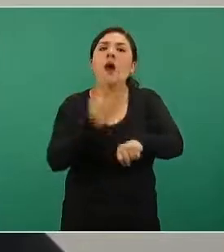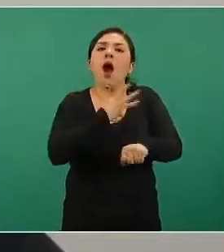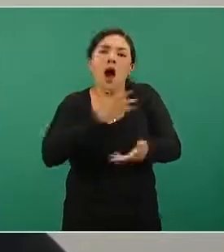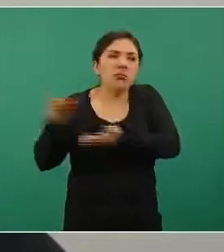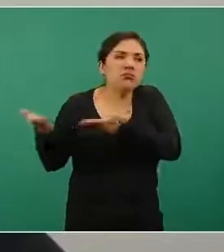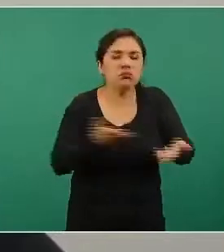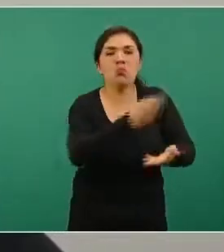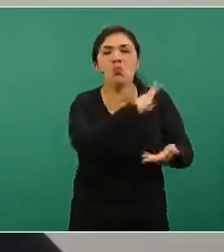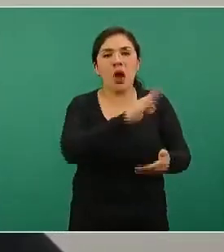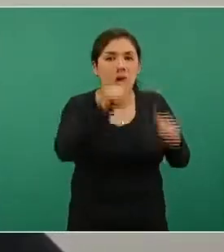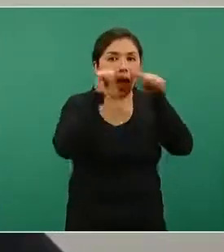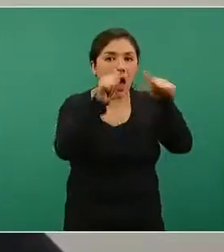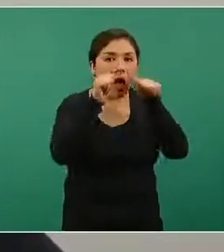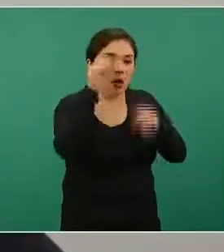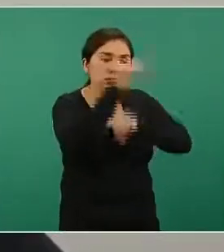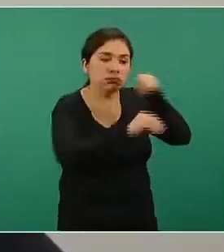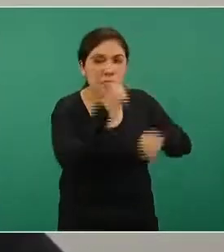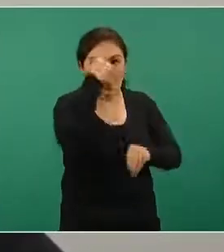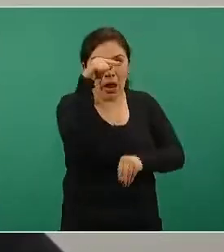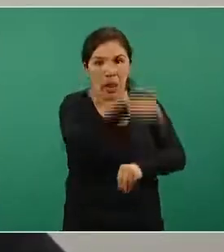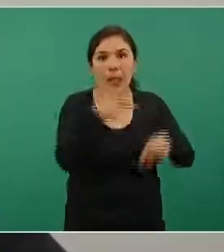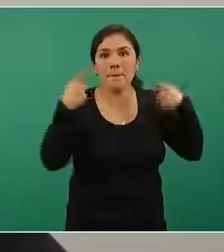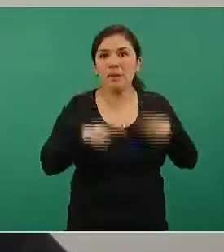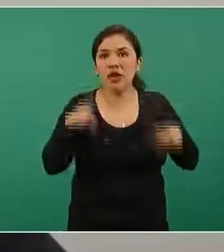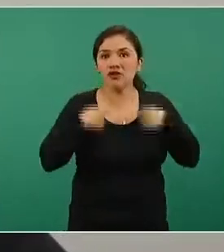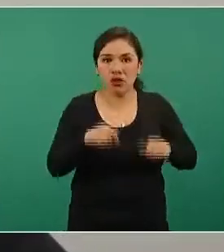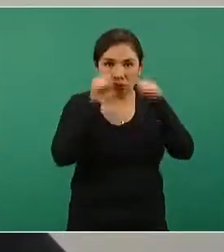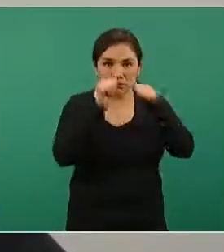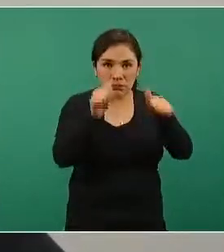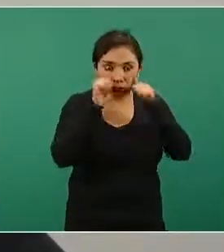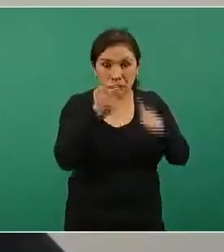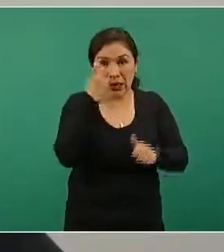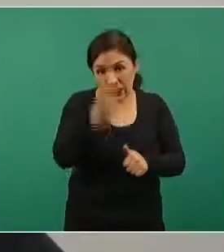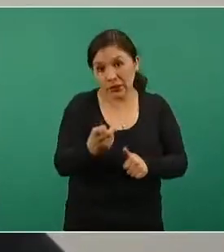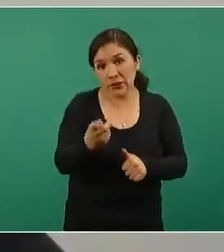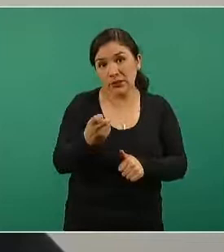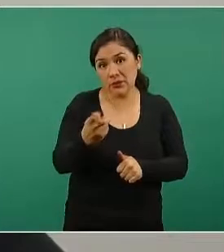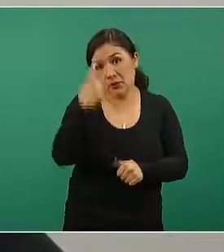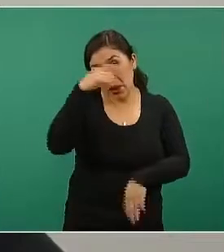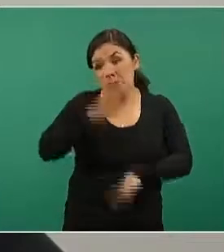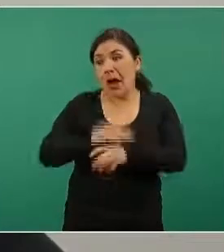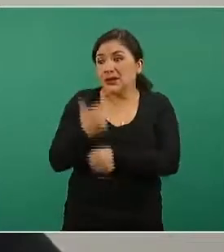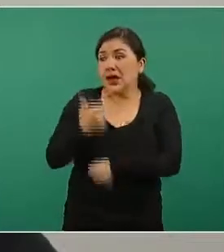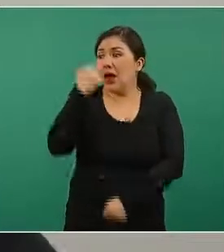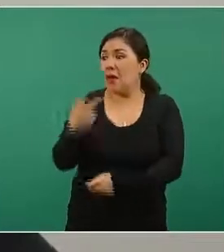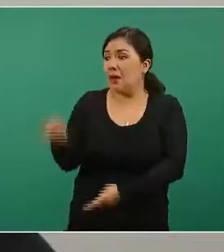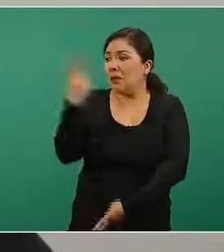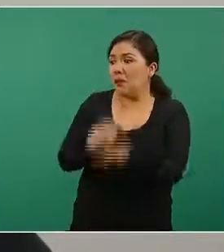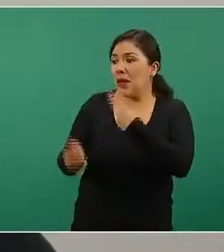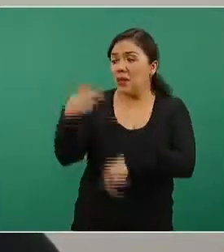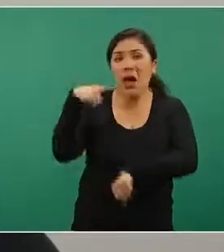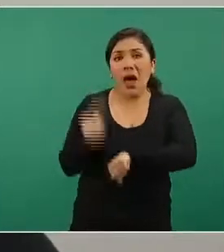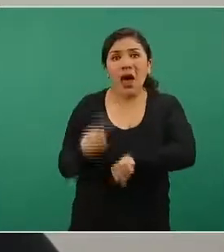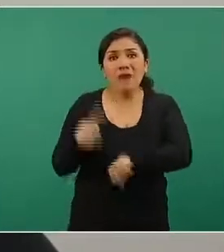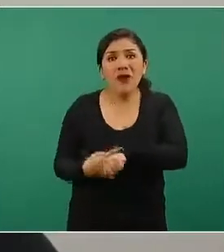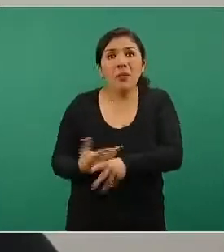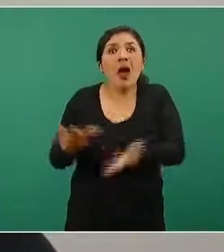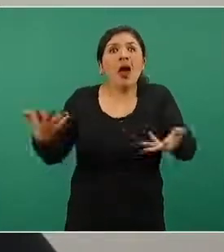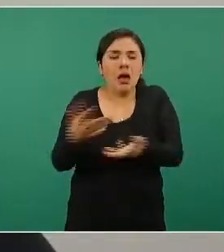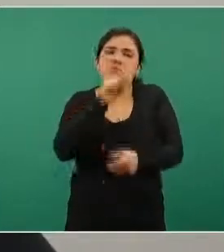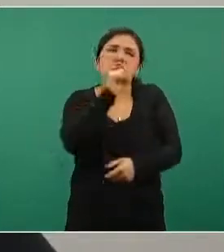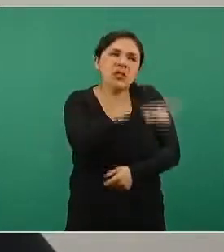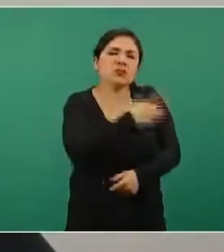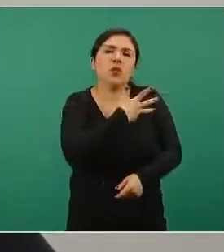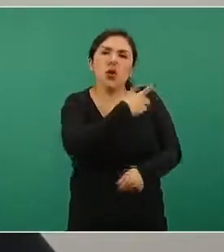pudiera entonces generar otra vez una carga importante de casos graves que requirieran la hospitalización. Entonces